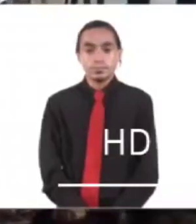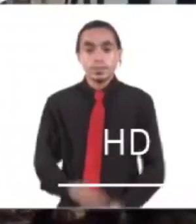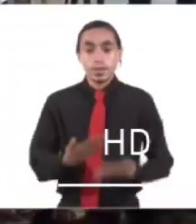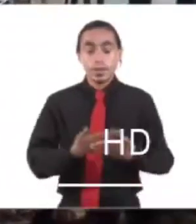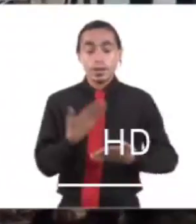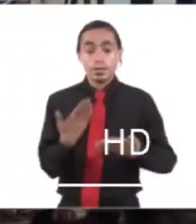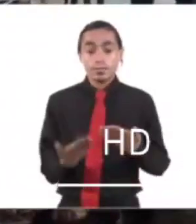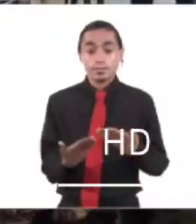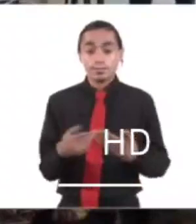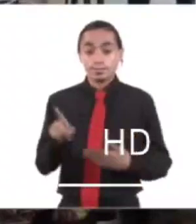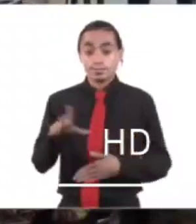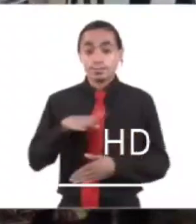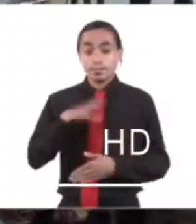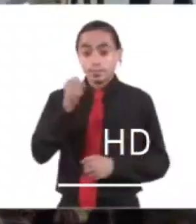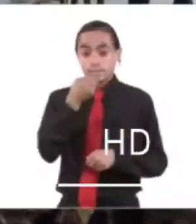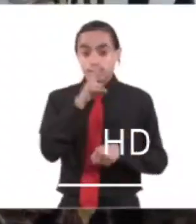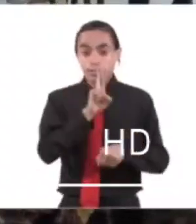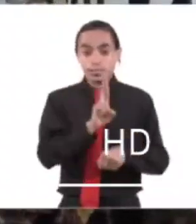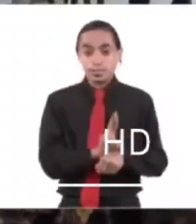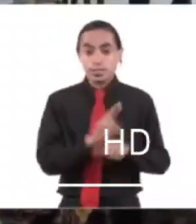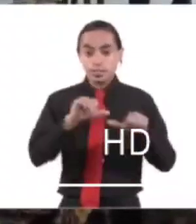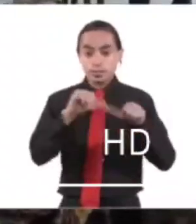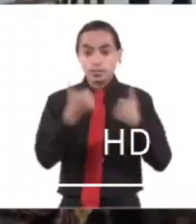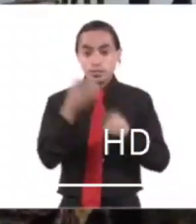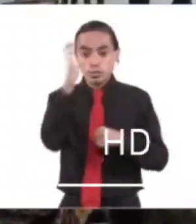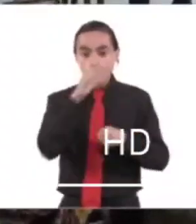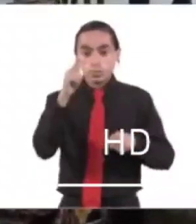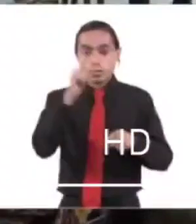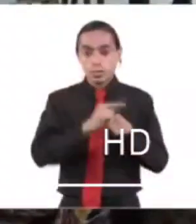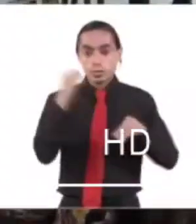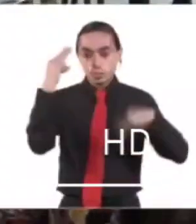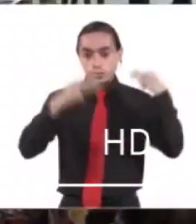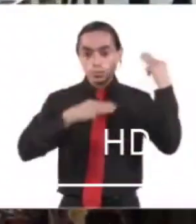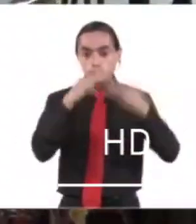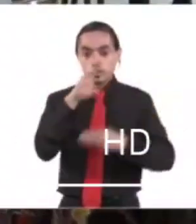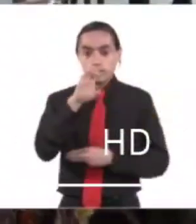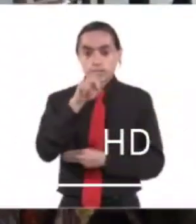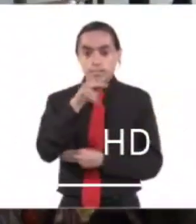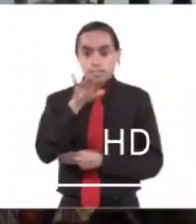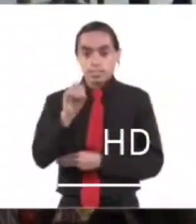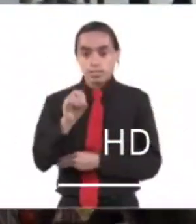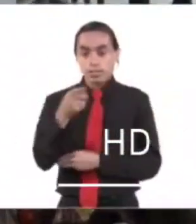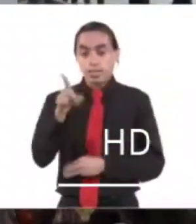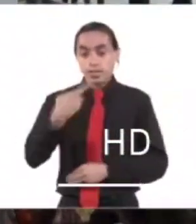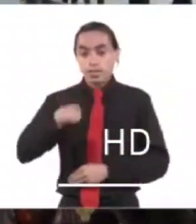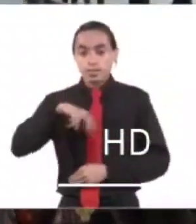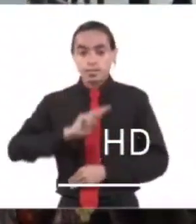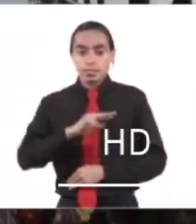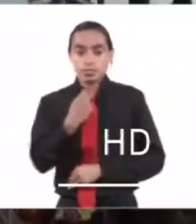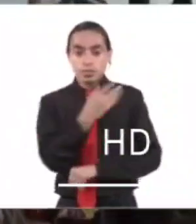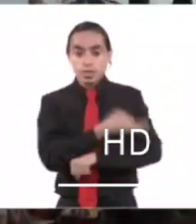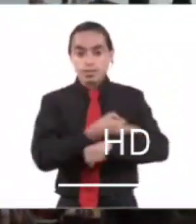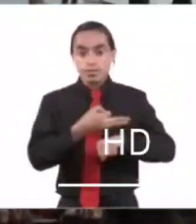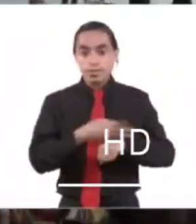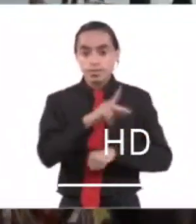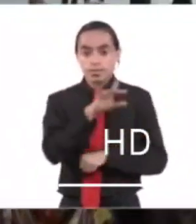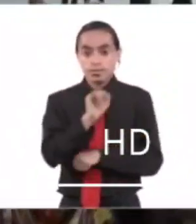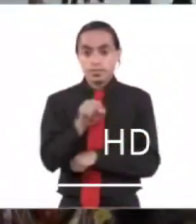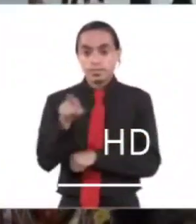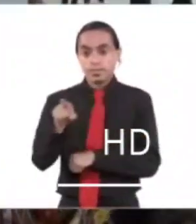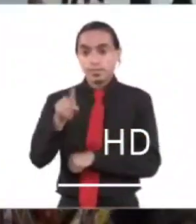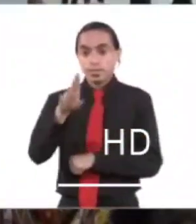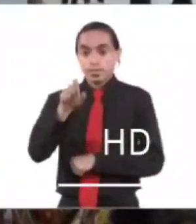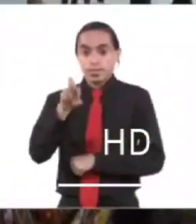Y ahora invitamos a la secretaria de la Asociación Cultural Museo del Estanquillo, en representación de la familia Monsiváis, Beatriz